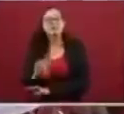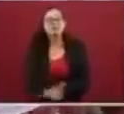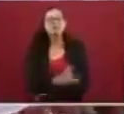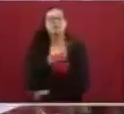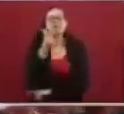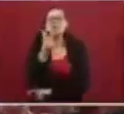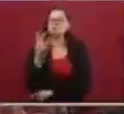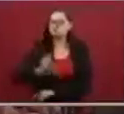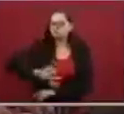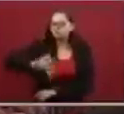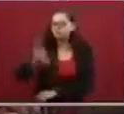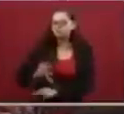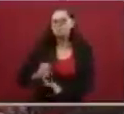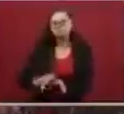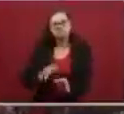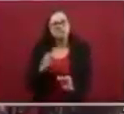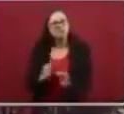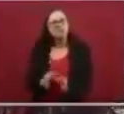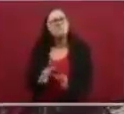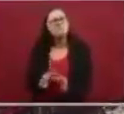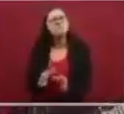78 de 100.